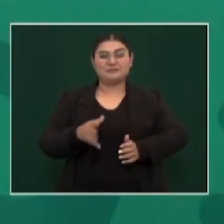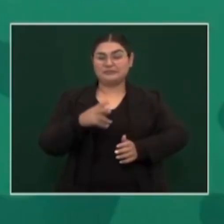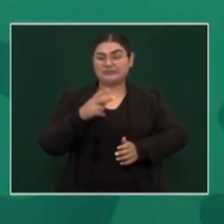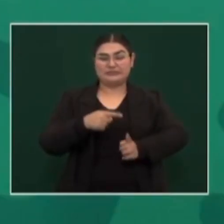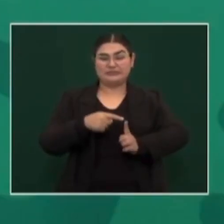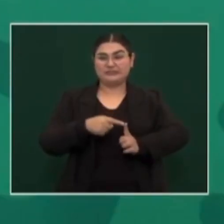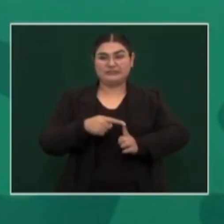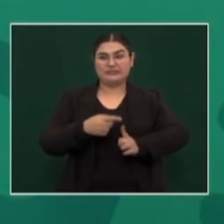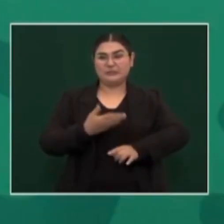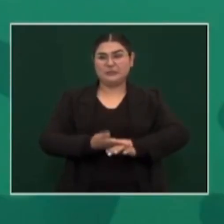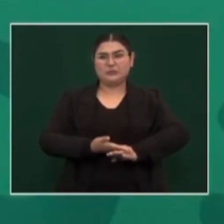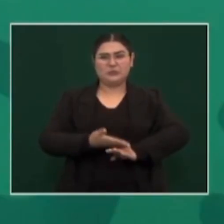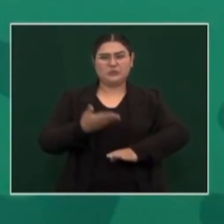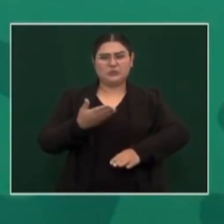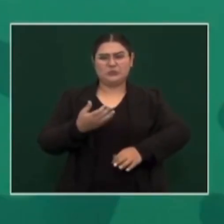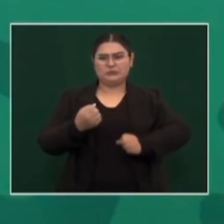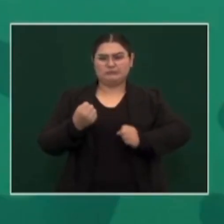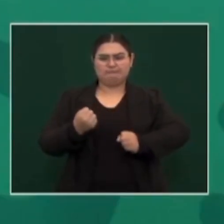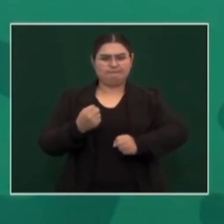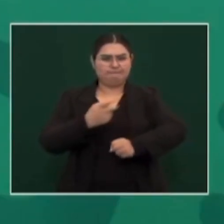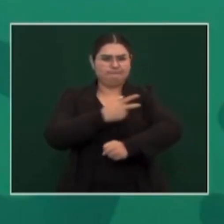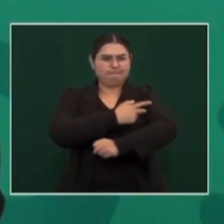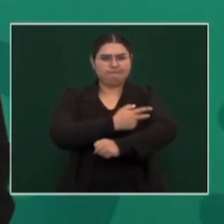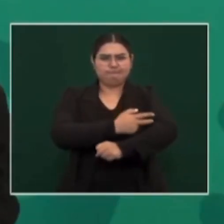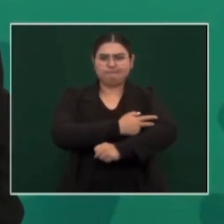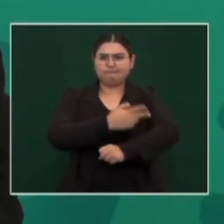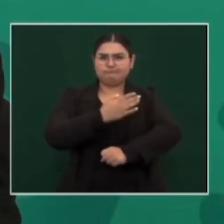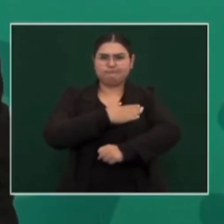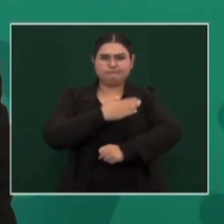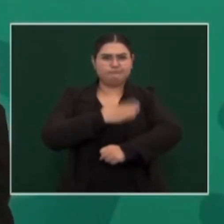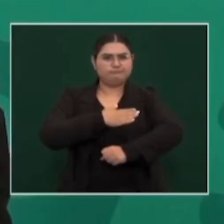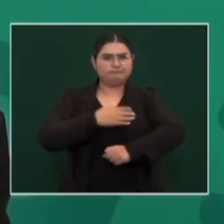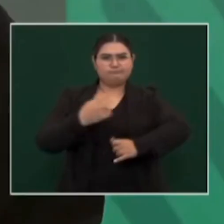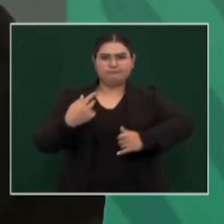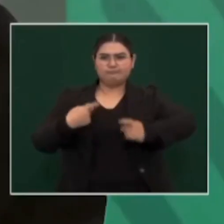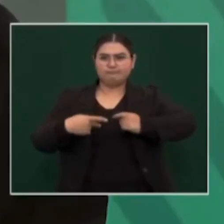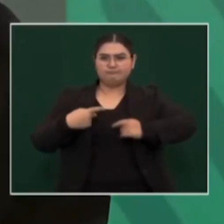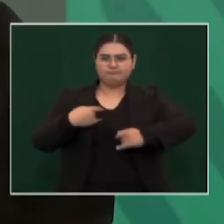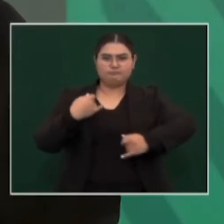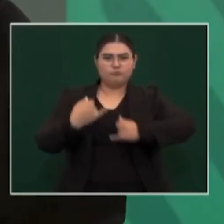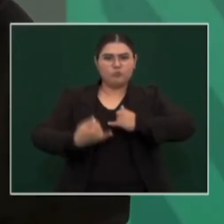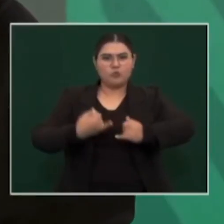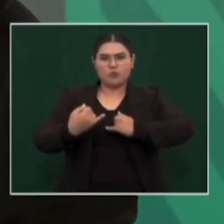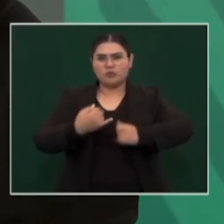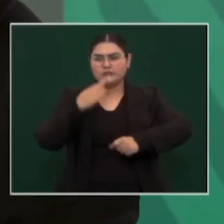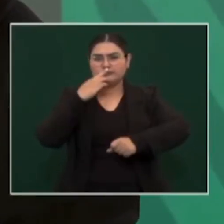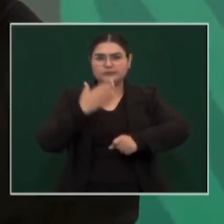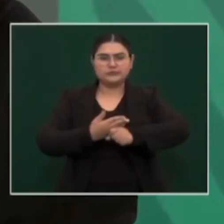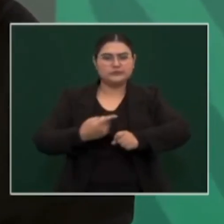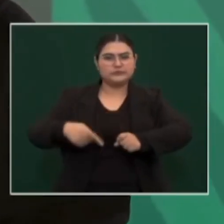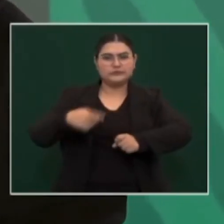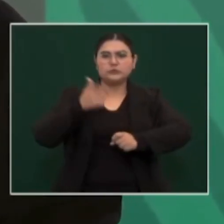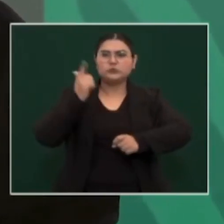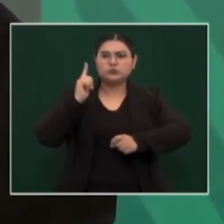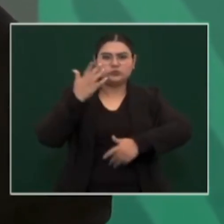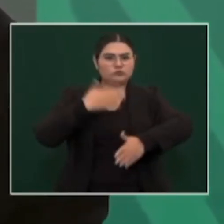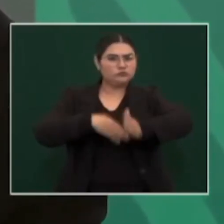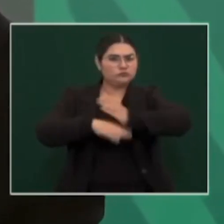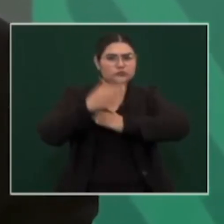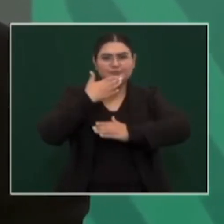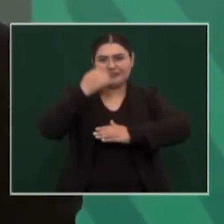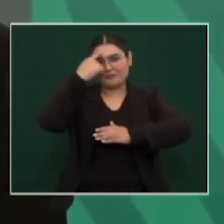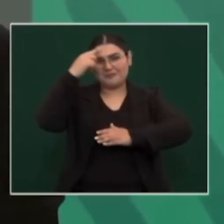muy reforzada con muy buenos peloteros y ojalá y nos vaya bien a México